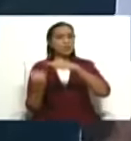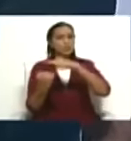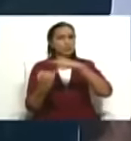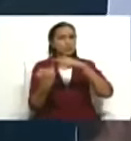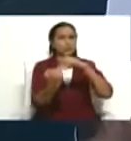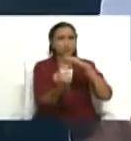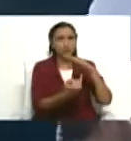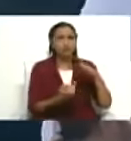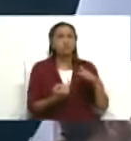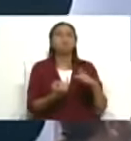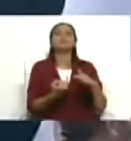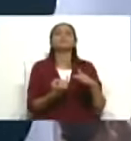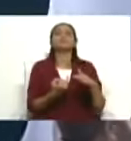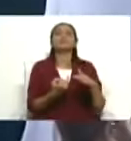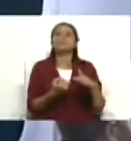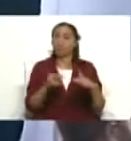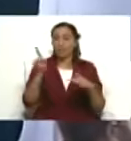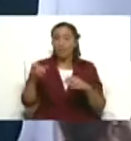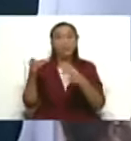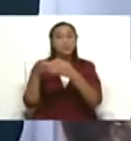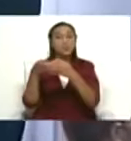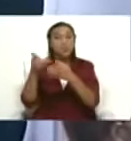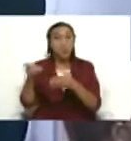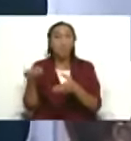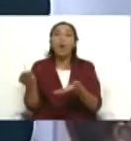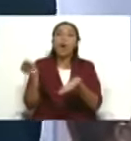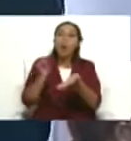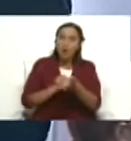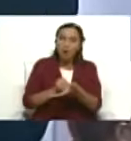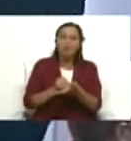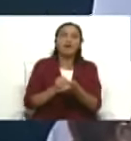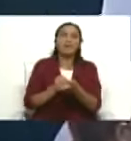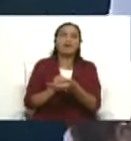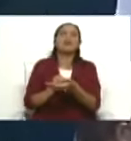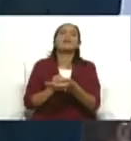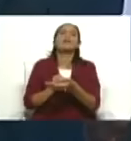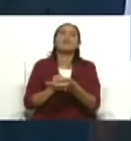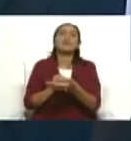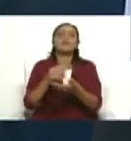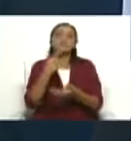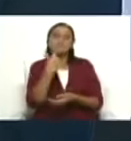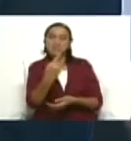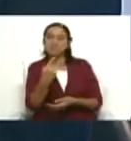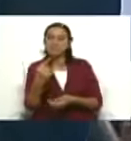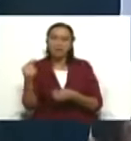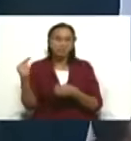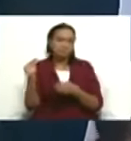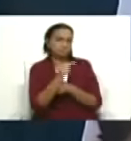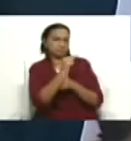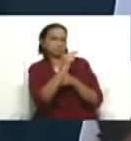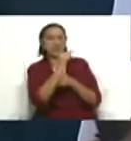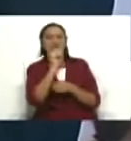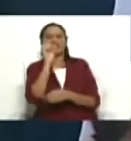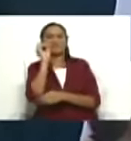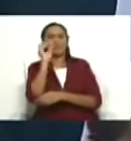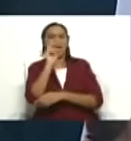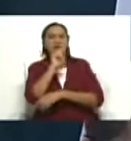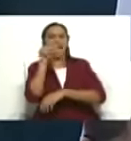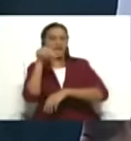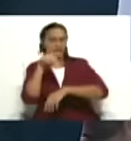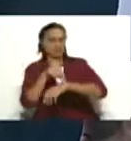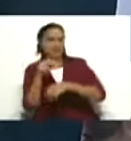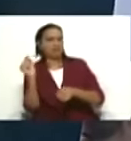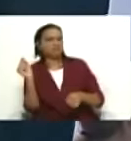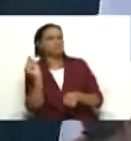sembraron otra patraña de que la Asamblea Nacional de la República Bolivariana de Venezuela intentaba